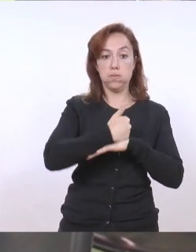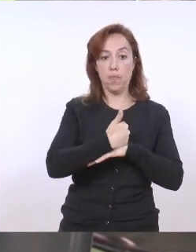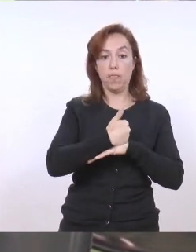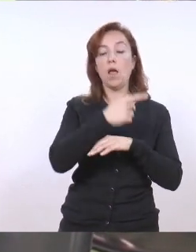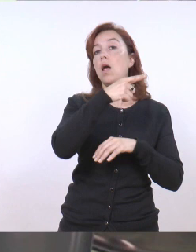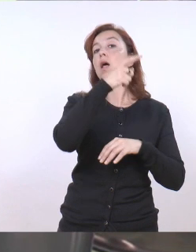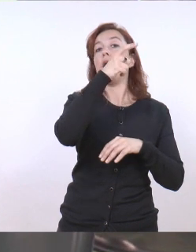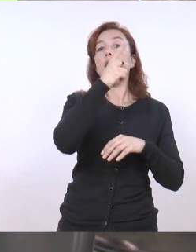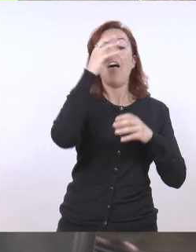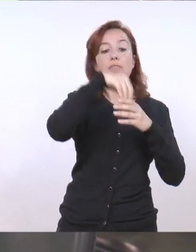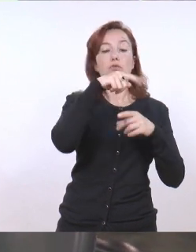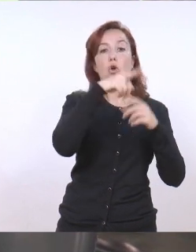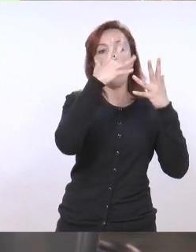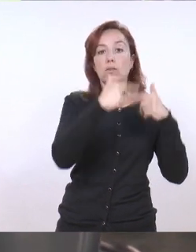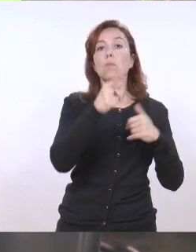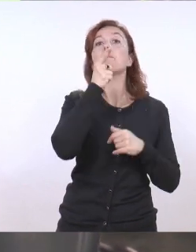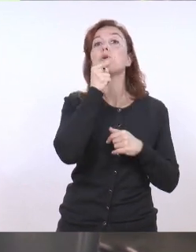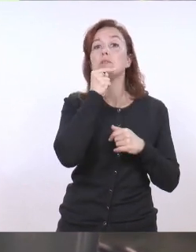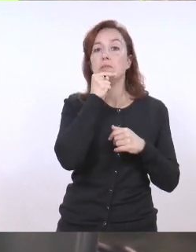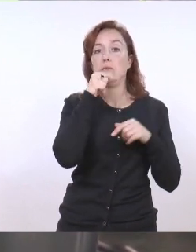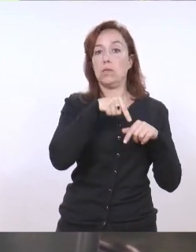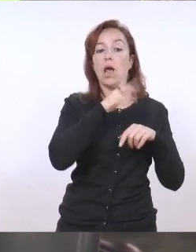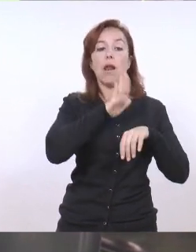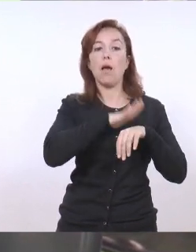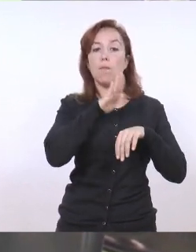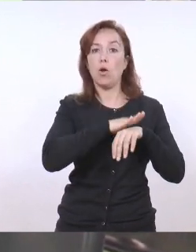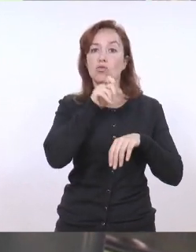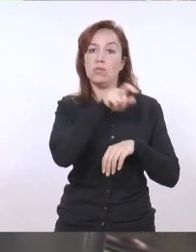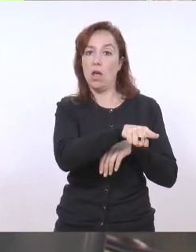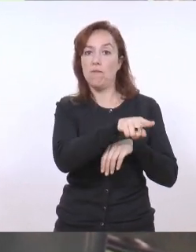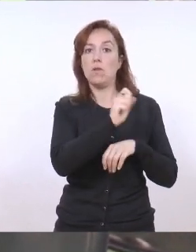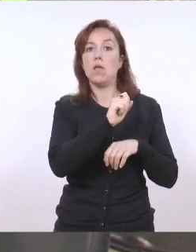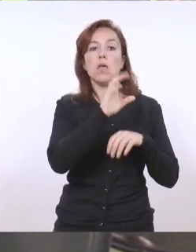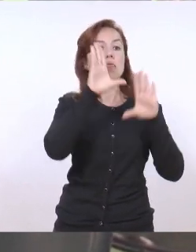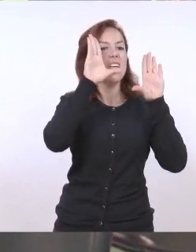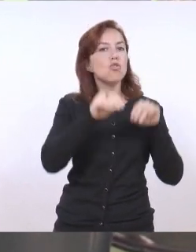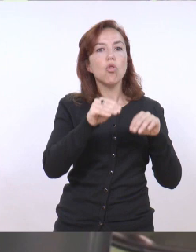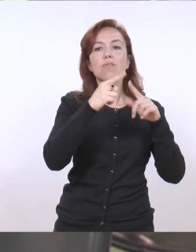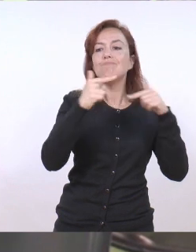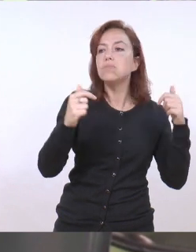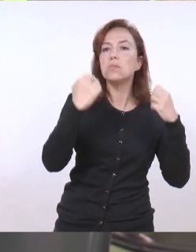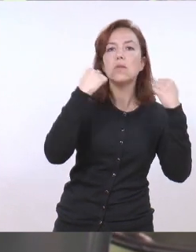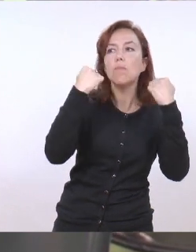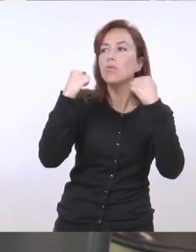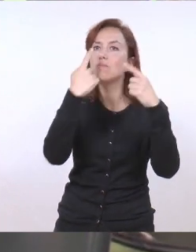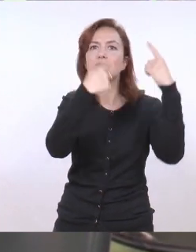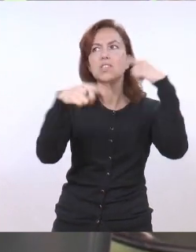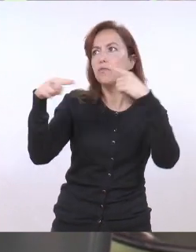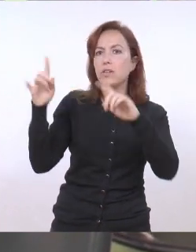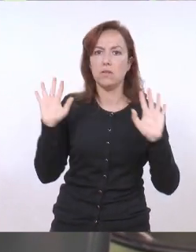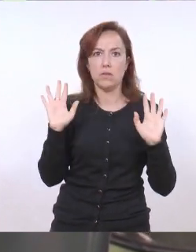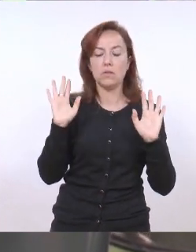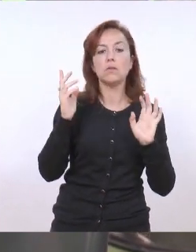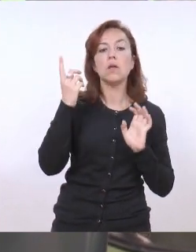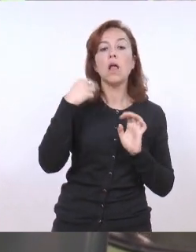figura que está enmarcada dentro de la organización policial y que es el responsable de todos esos eventos deportivos que